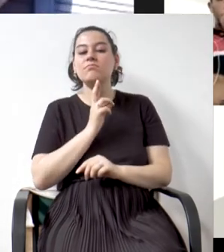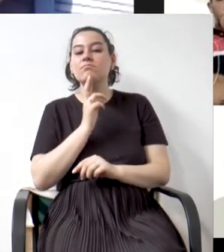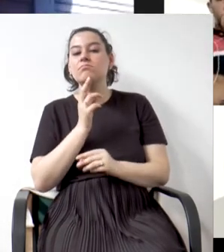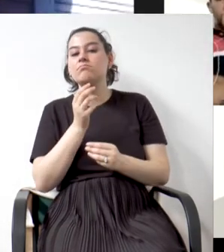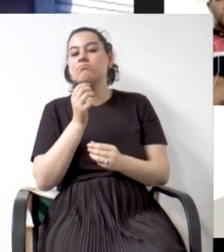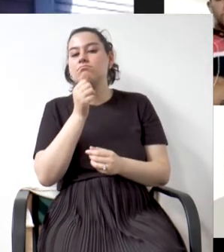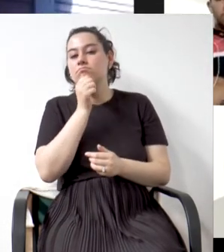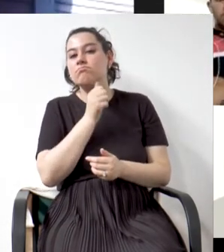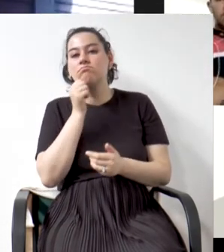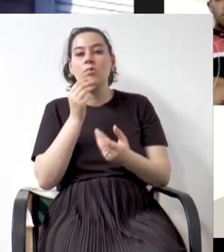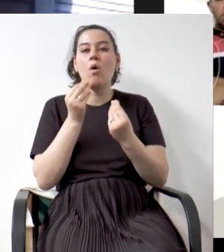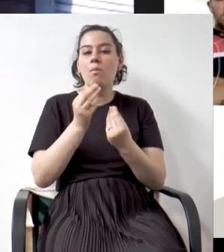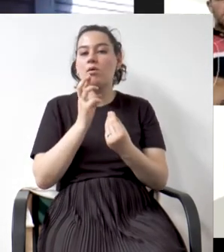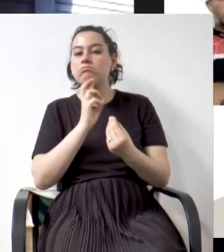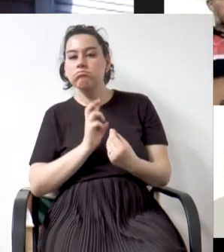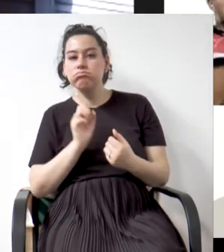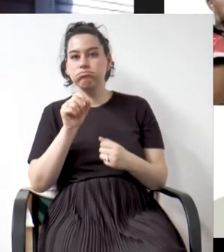resolver, digamos,